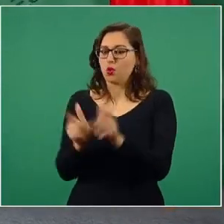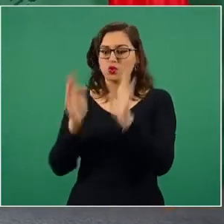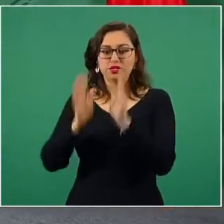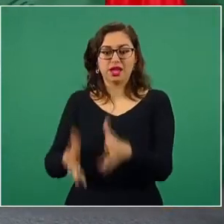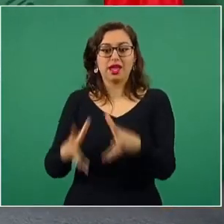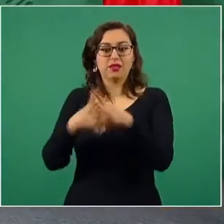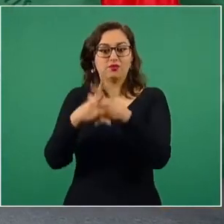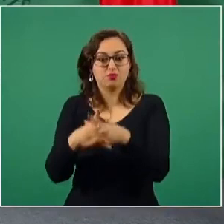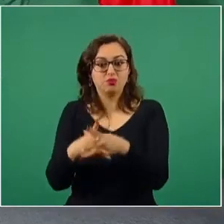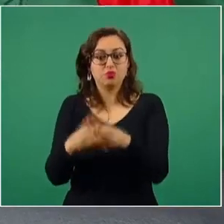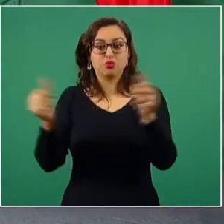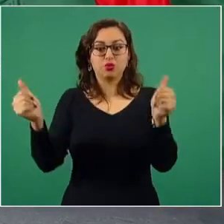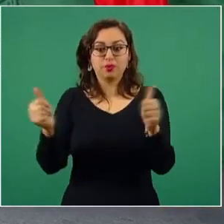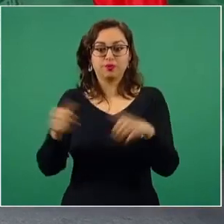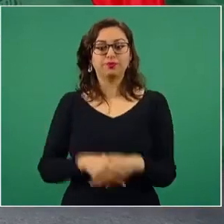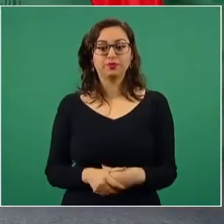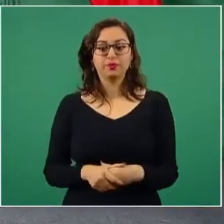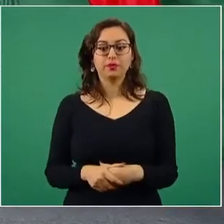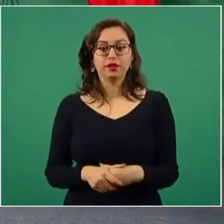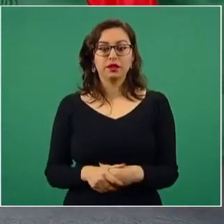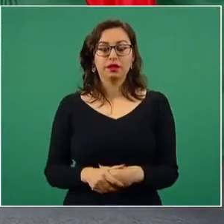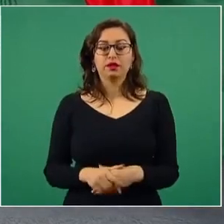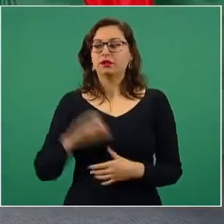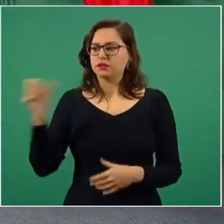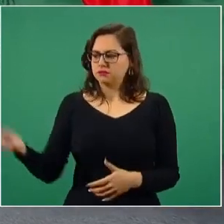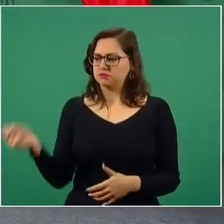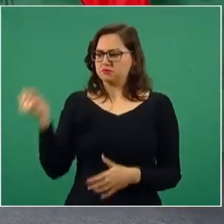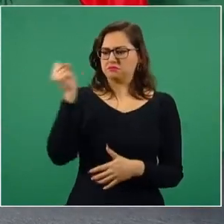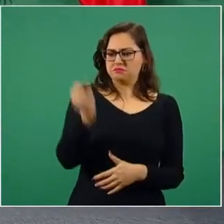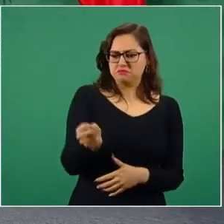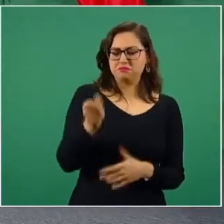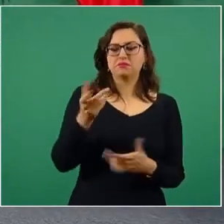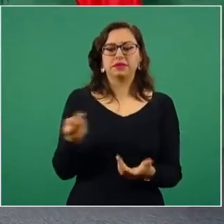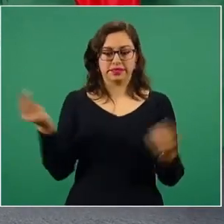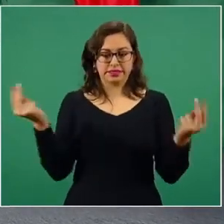que si intendente, dije no, gobernador.